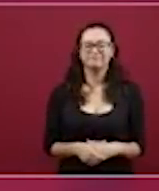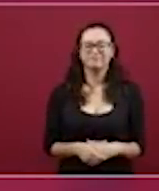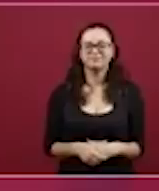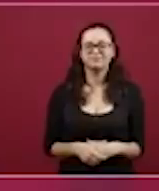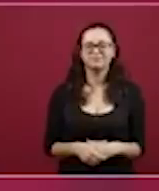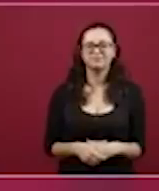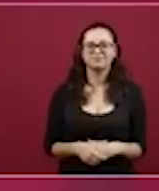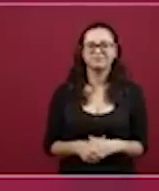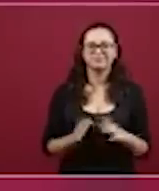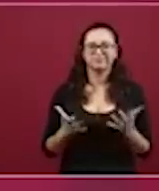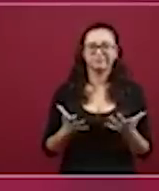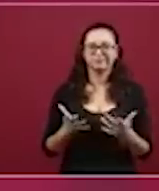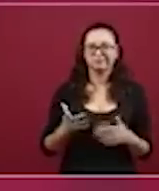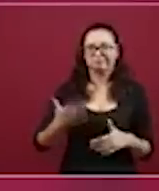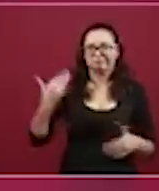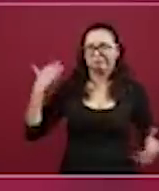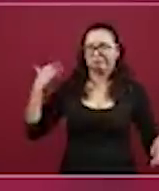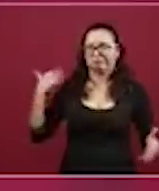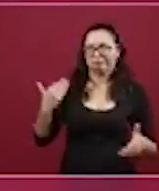llevaba tiempo.